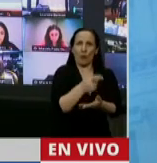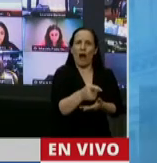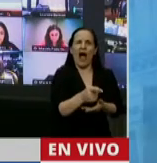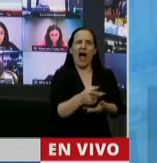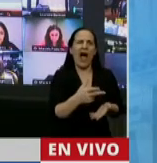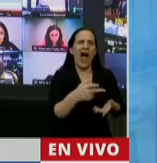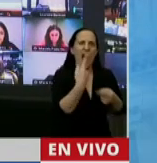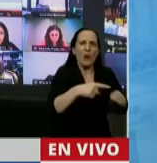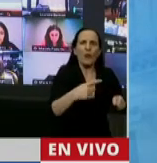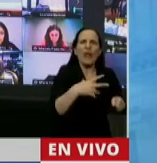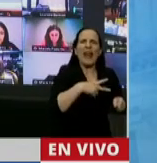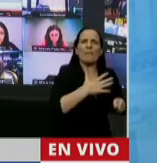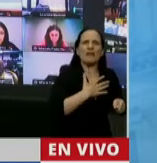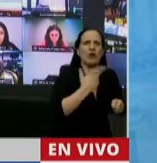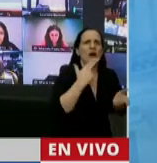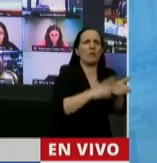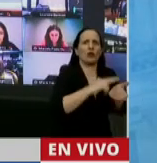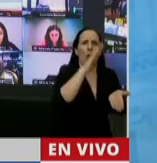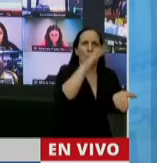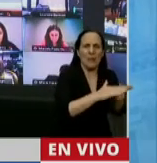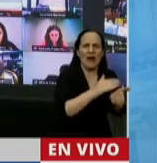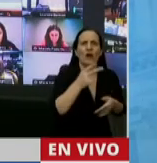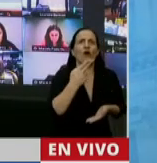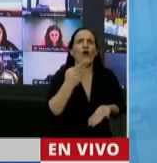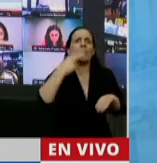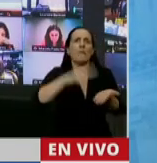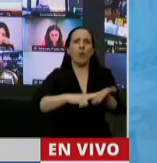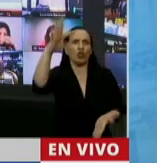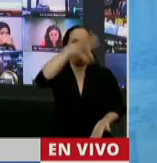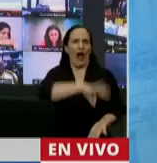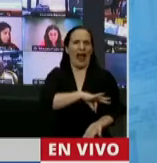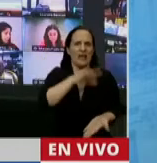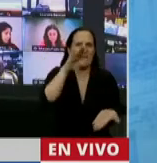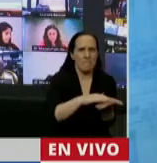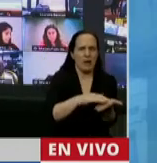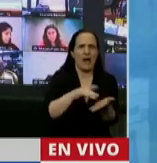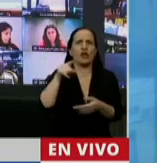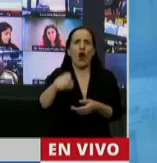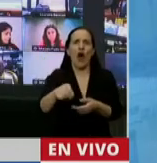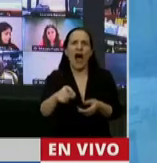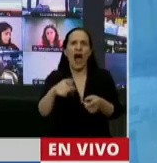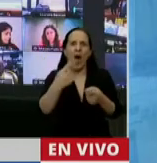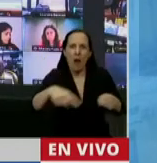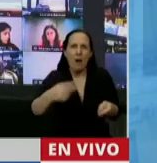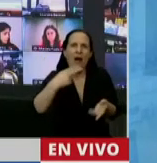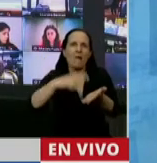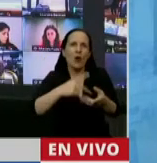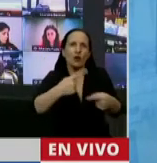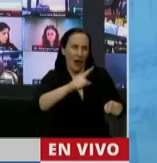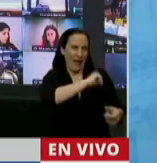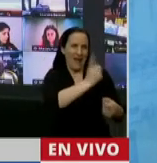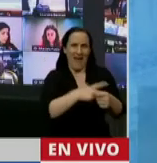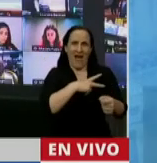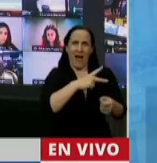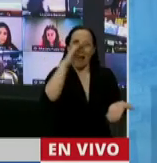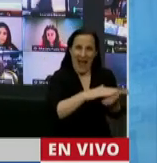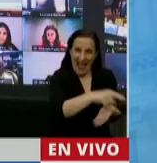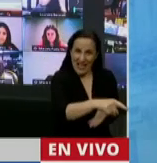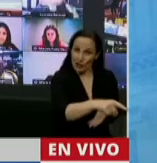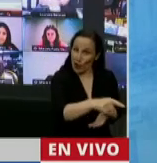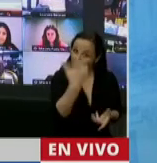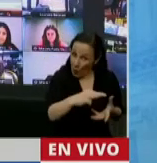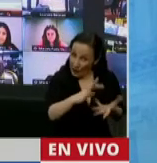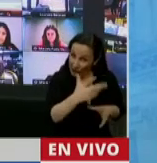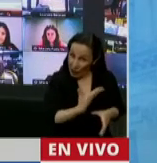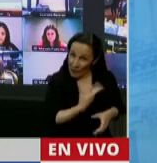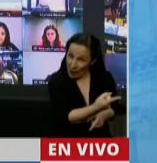nacional, nunca recibió el financiamiento que le corresponde a la ley. Entonces, por eso digo, es genial contar con herramientas normativas,